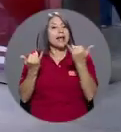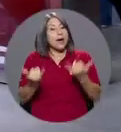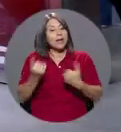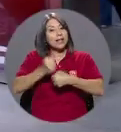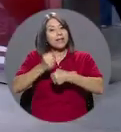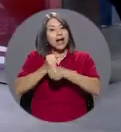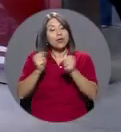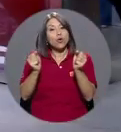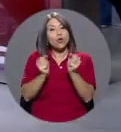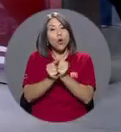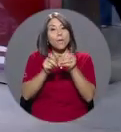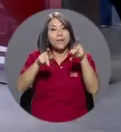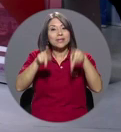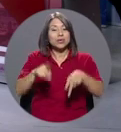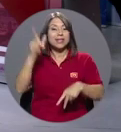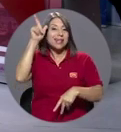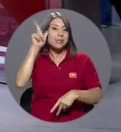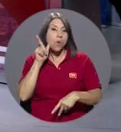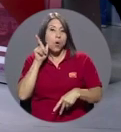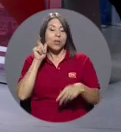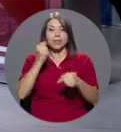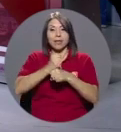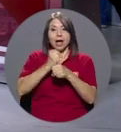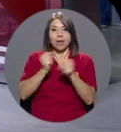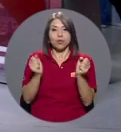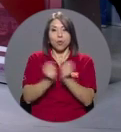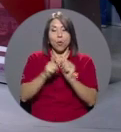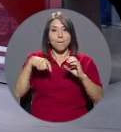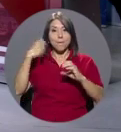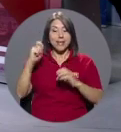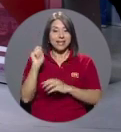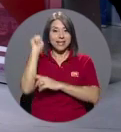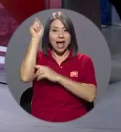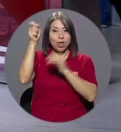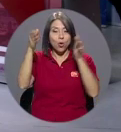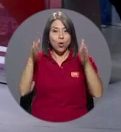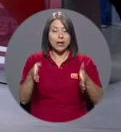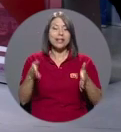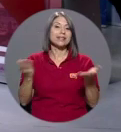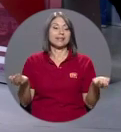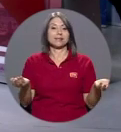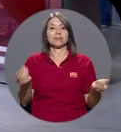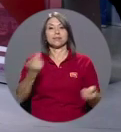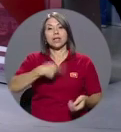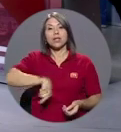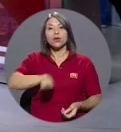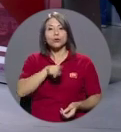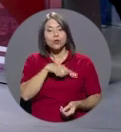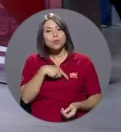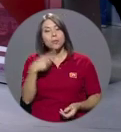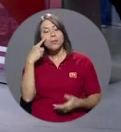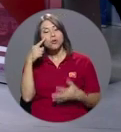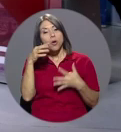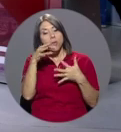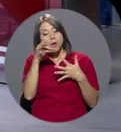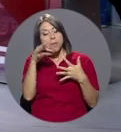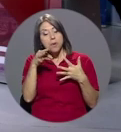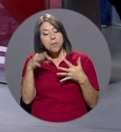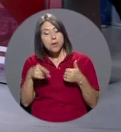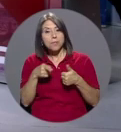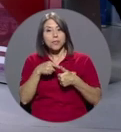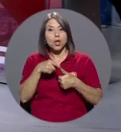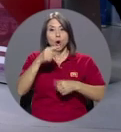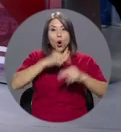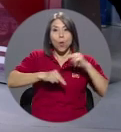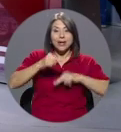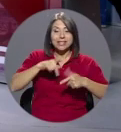estamos trabajando con grupos en Limón, hemos trabajado con pescadores y pues valoramos esas alternativas, la parte